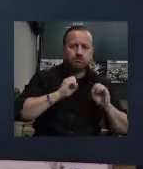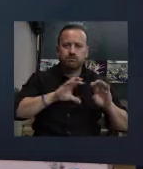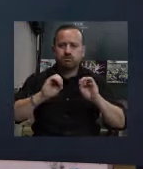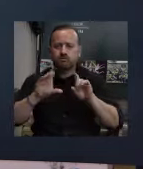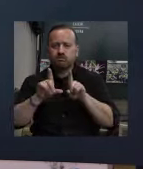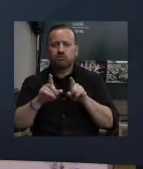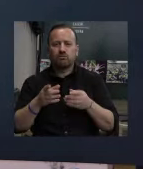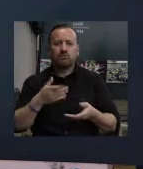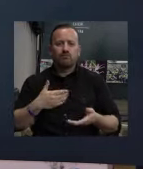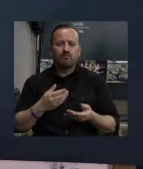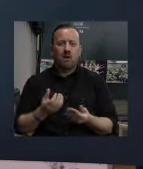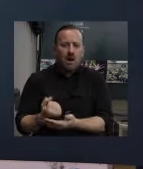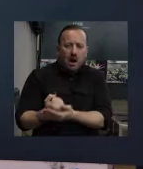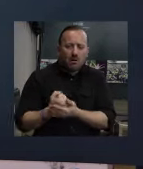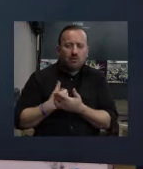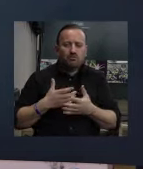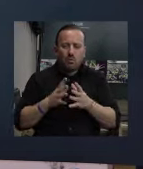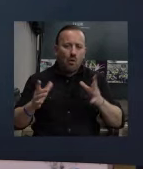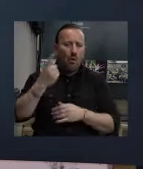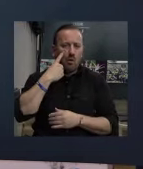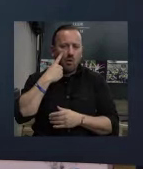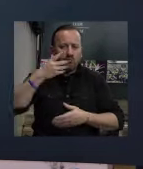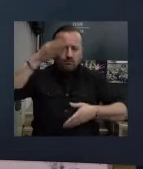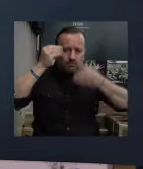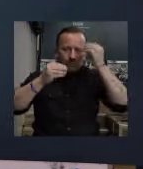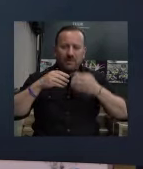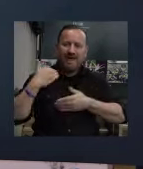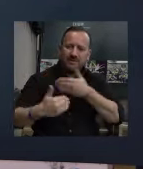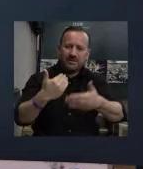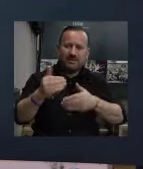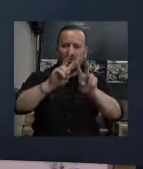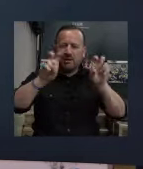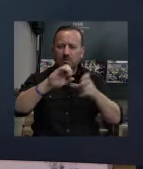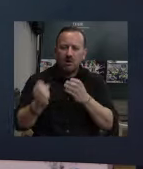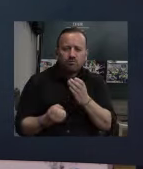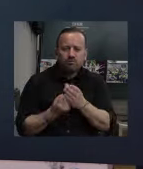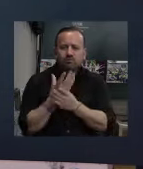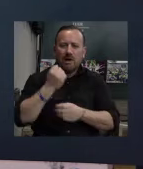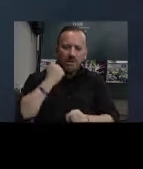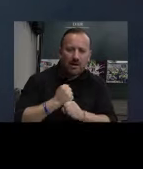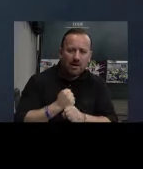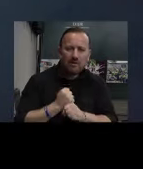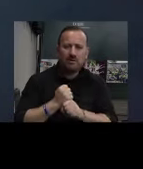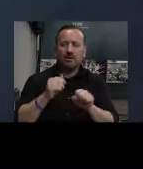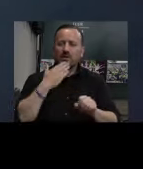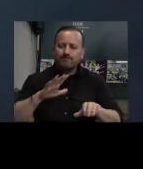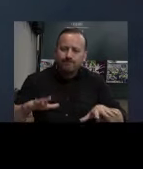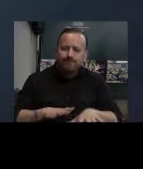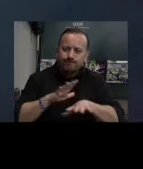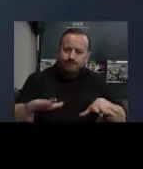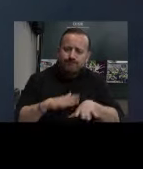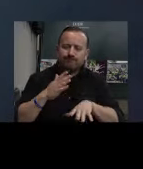enriquecedoras repletas de conocimientos y avances en materia de innovación empleabilidad y